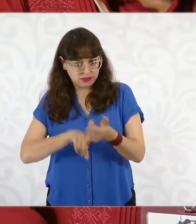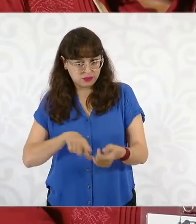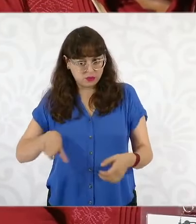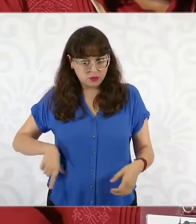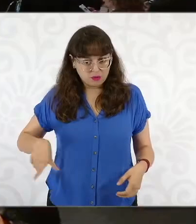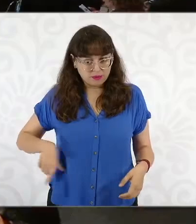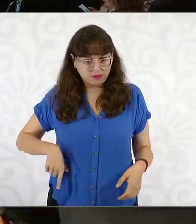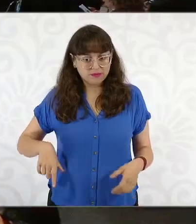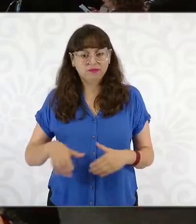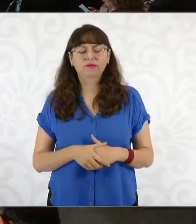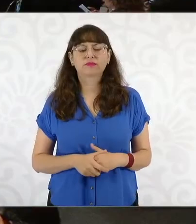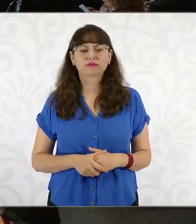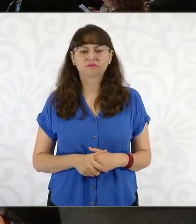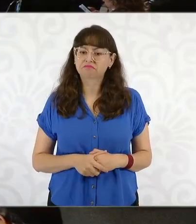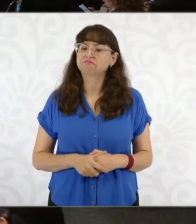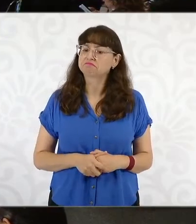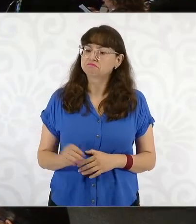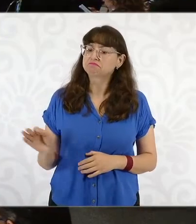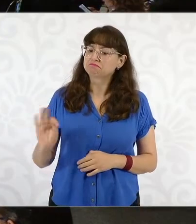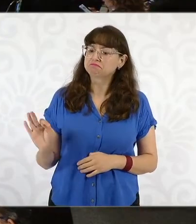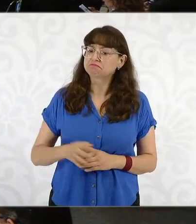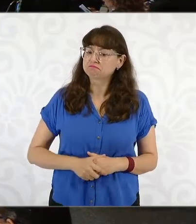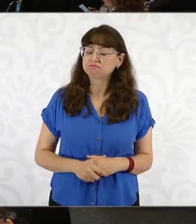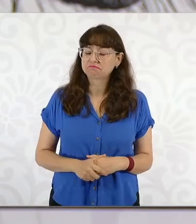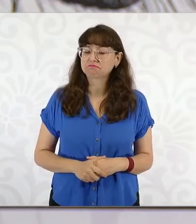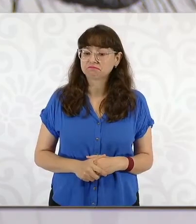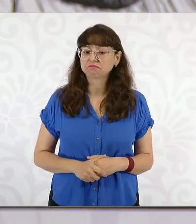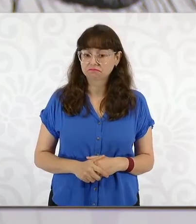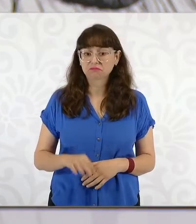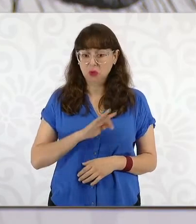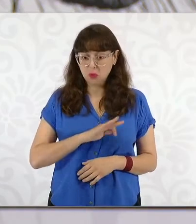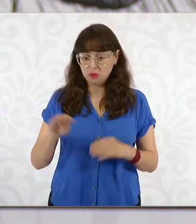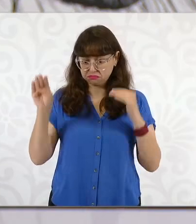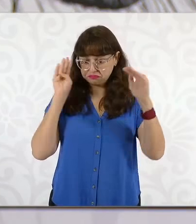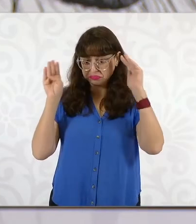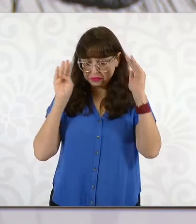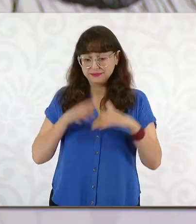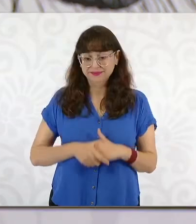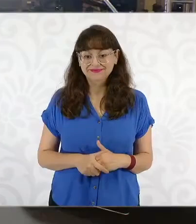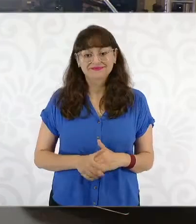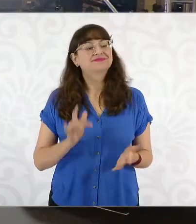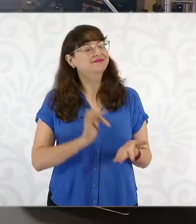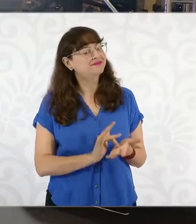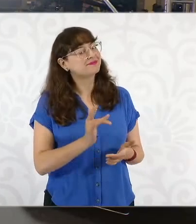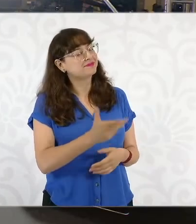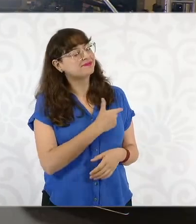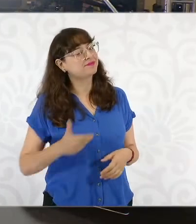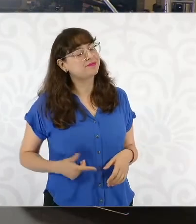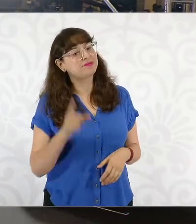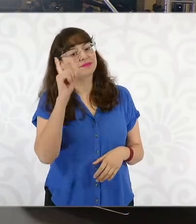gobierno. Puede ser, se podría considerar. Gracias, presidenta. Y